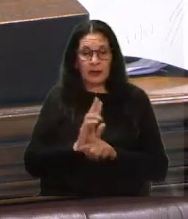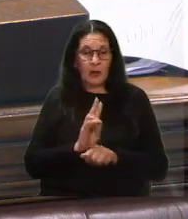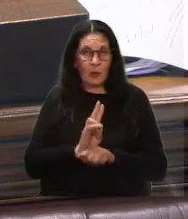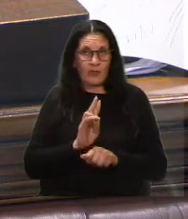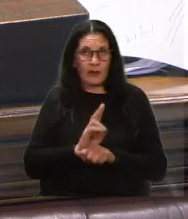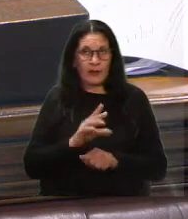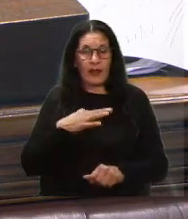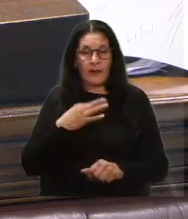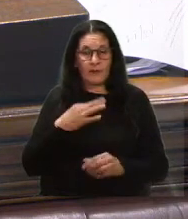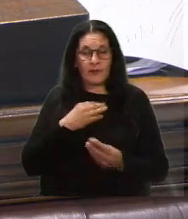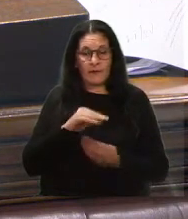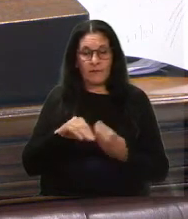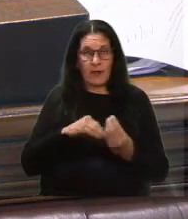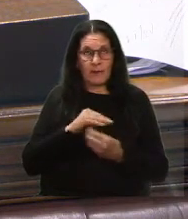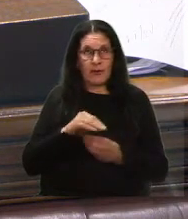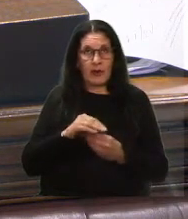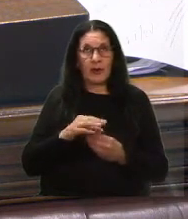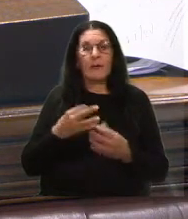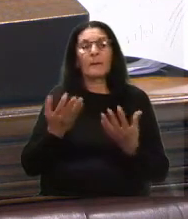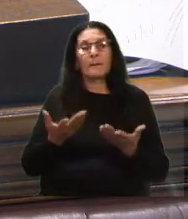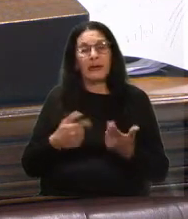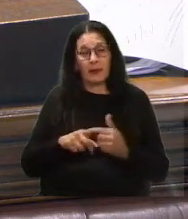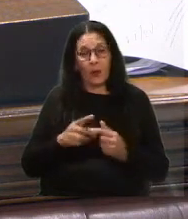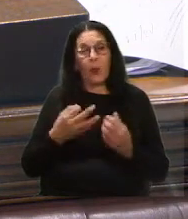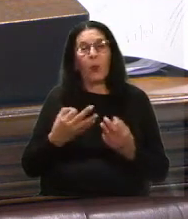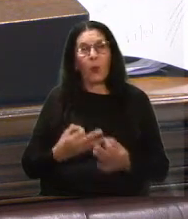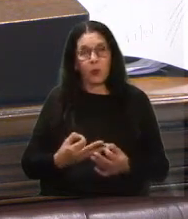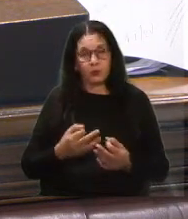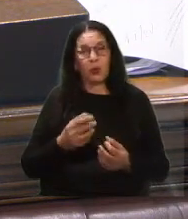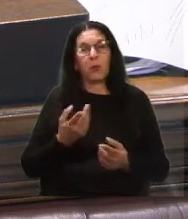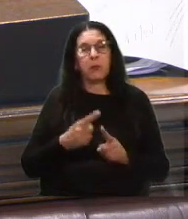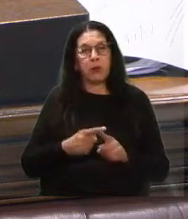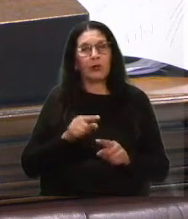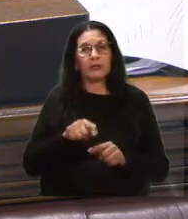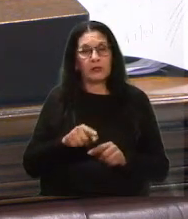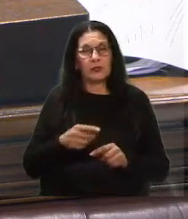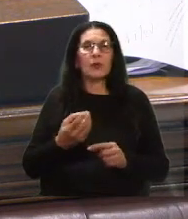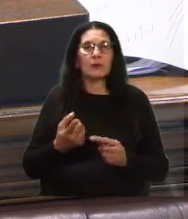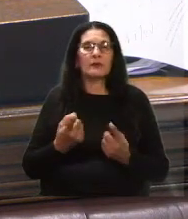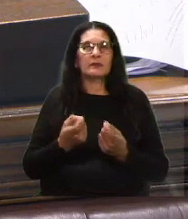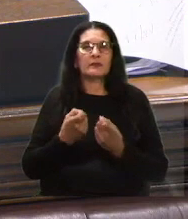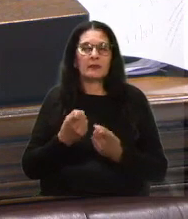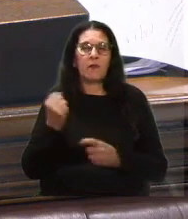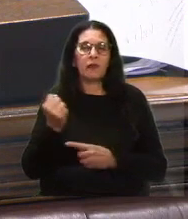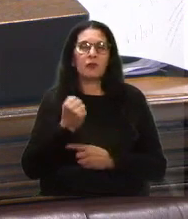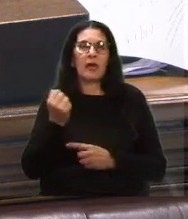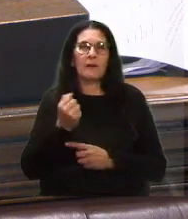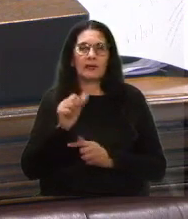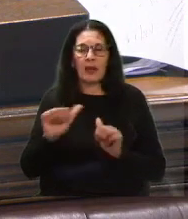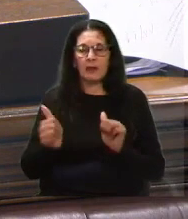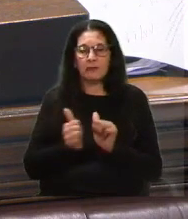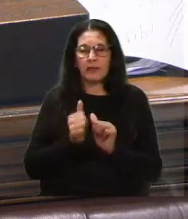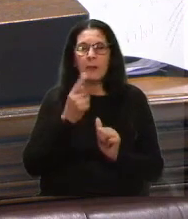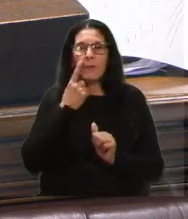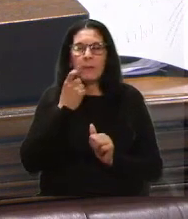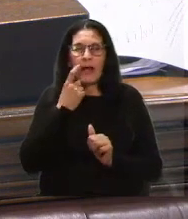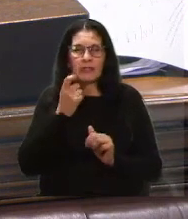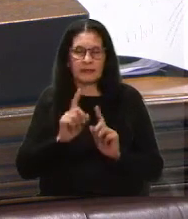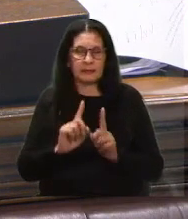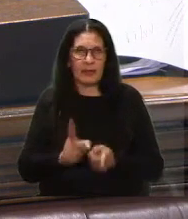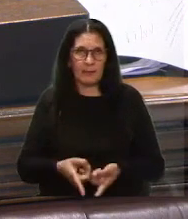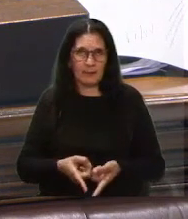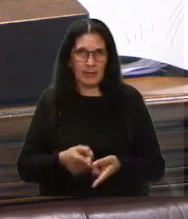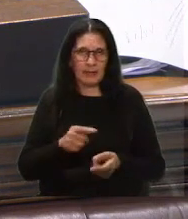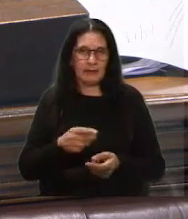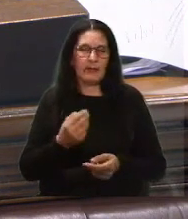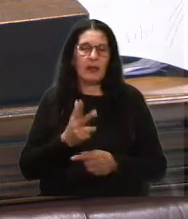cuidar en la vida familiar pero justamente En ese sentido es que también se vuelve fundamental el rol del padre en la